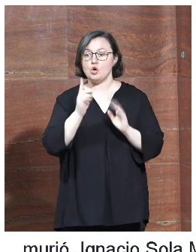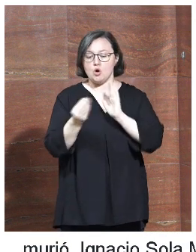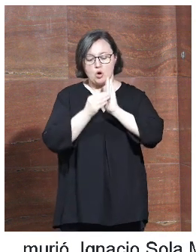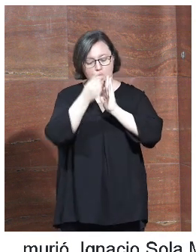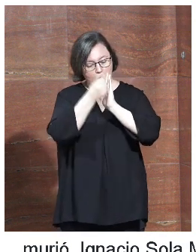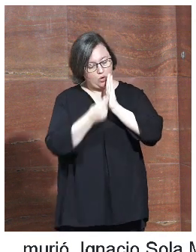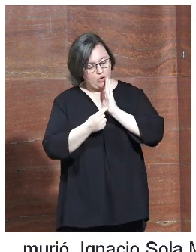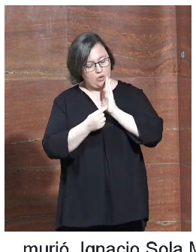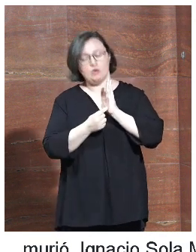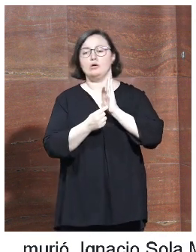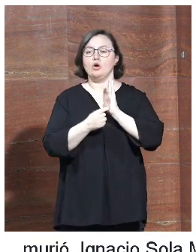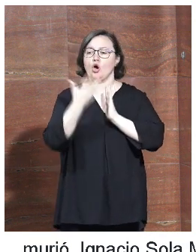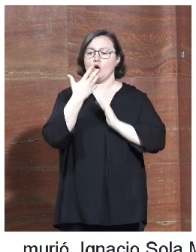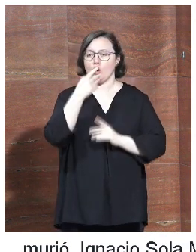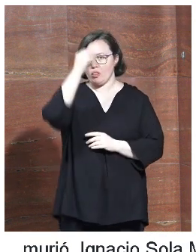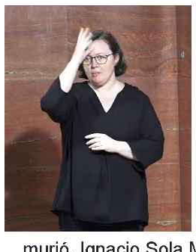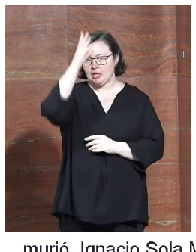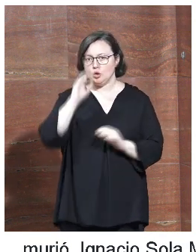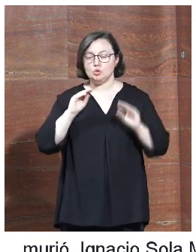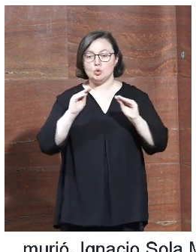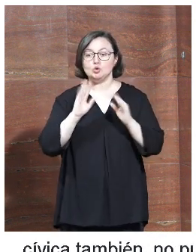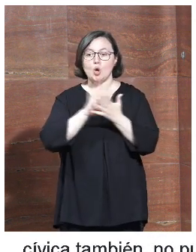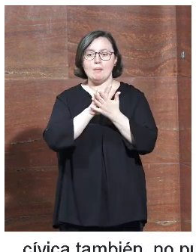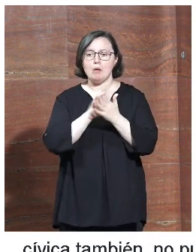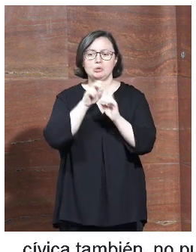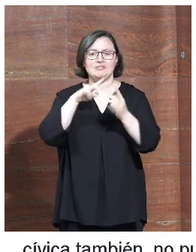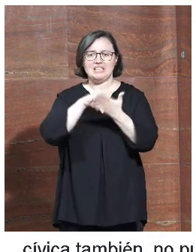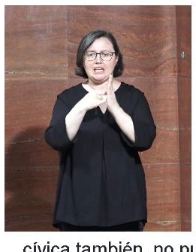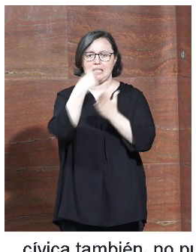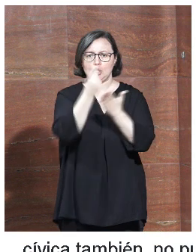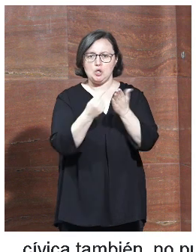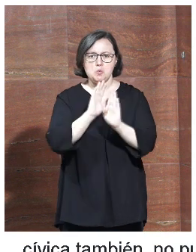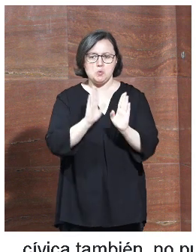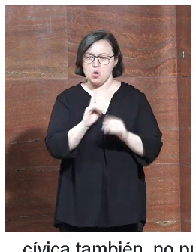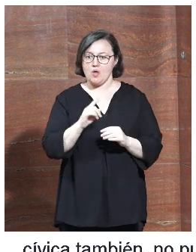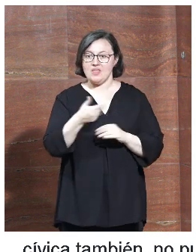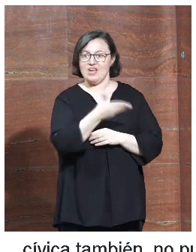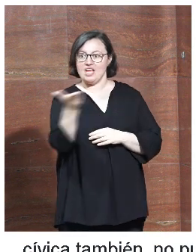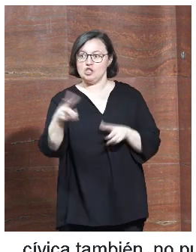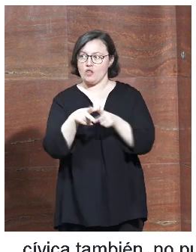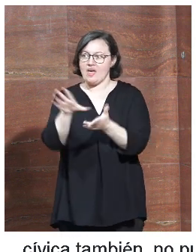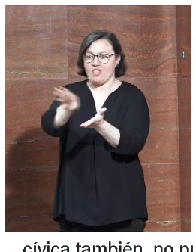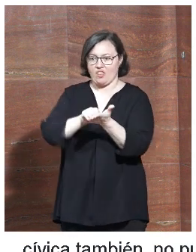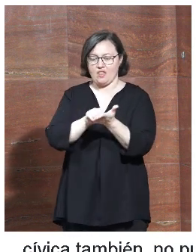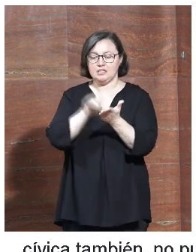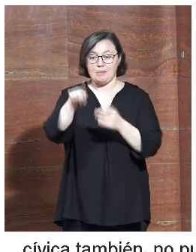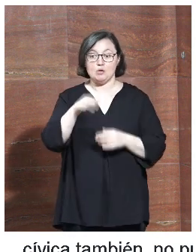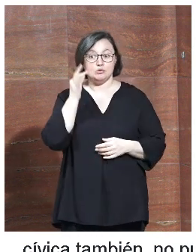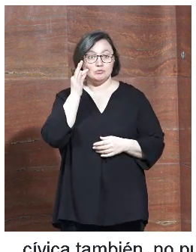incluya unos conocimientos solo arquitectónicos. Él hablaba contra